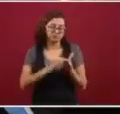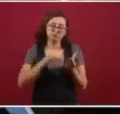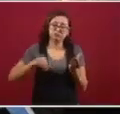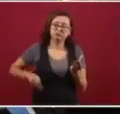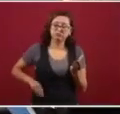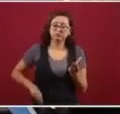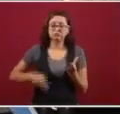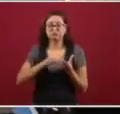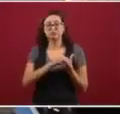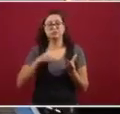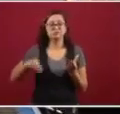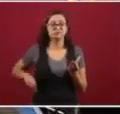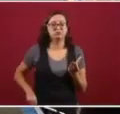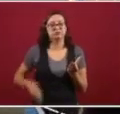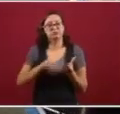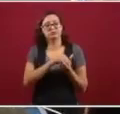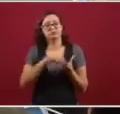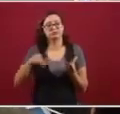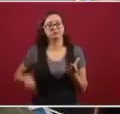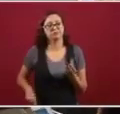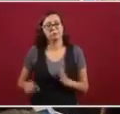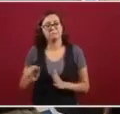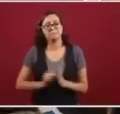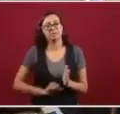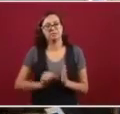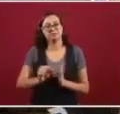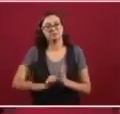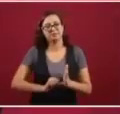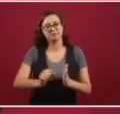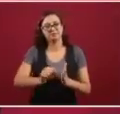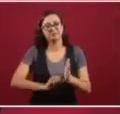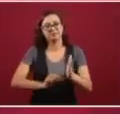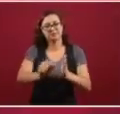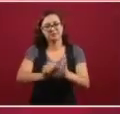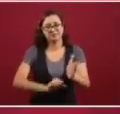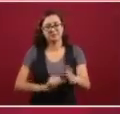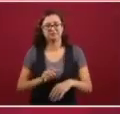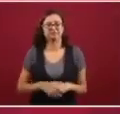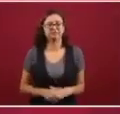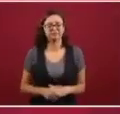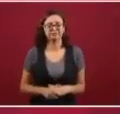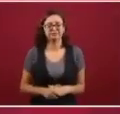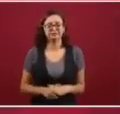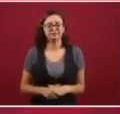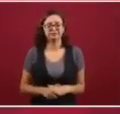mensuales. Y no solo eso, sino para que firmen